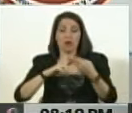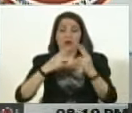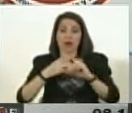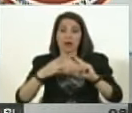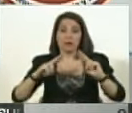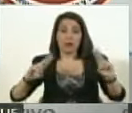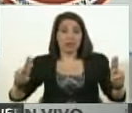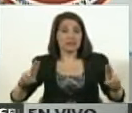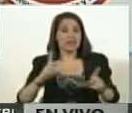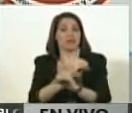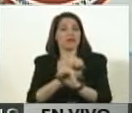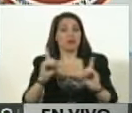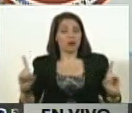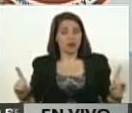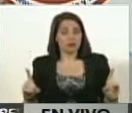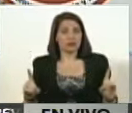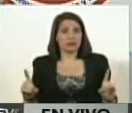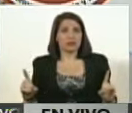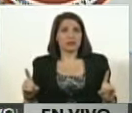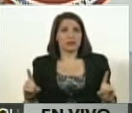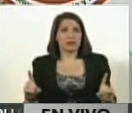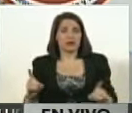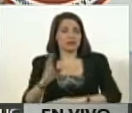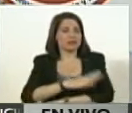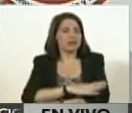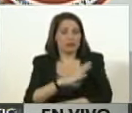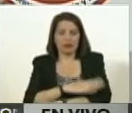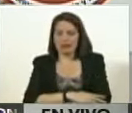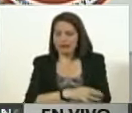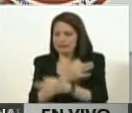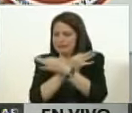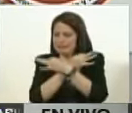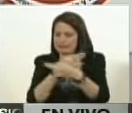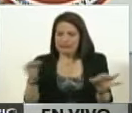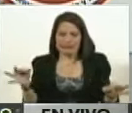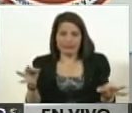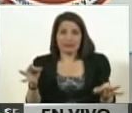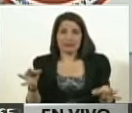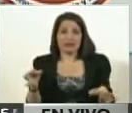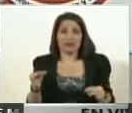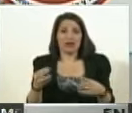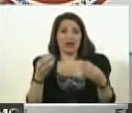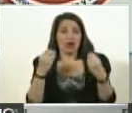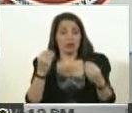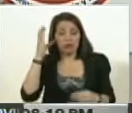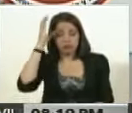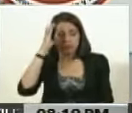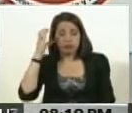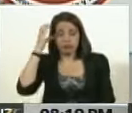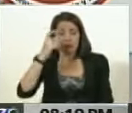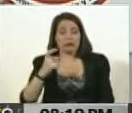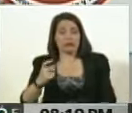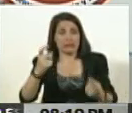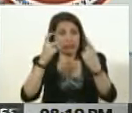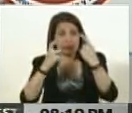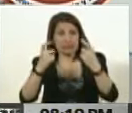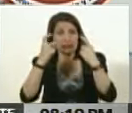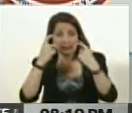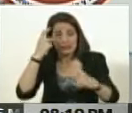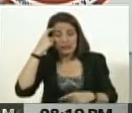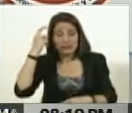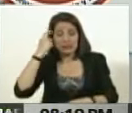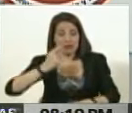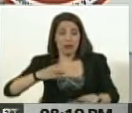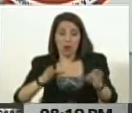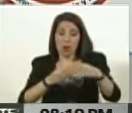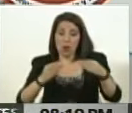y la democracia. La actuación ejemplar, la capacidad y la formación de nuestros organismos de seguridad